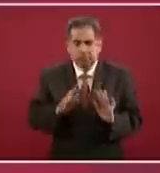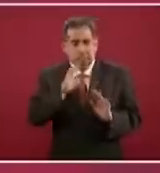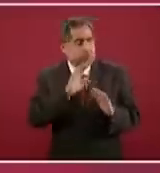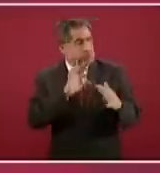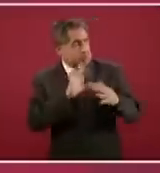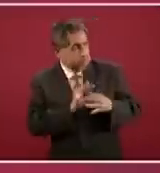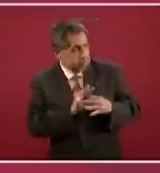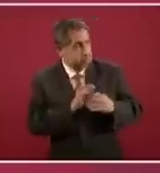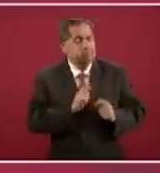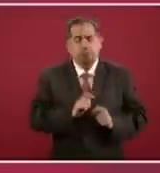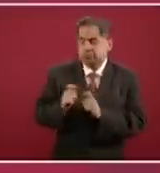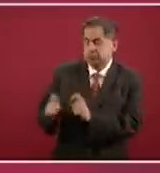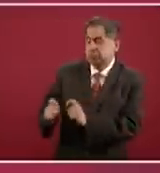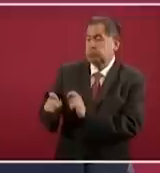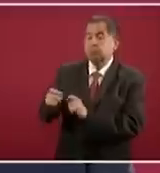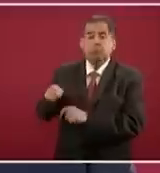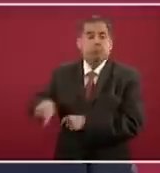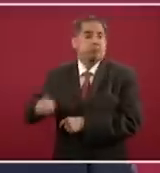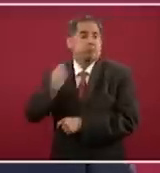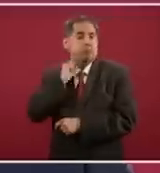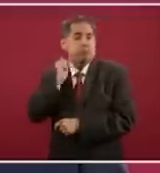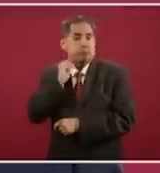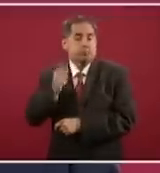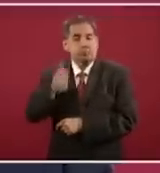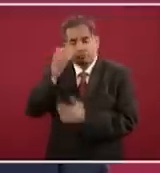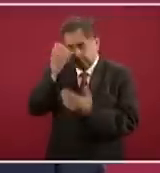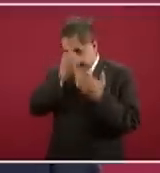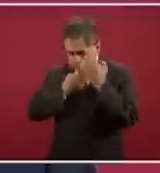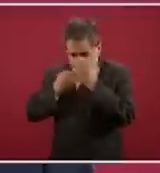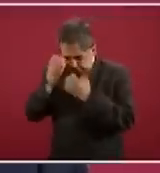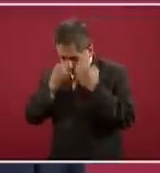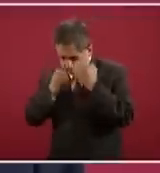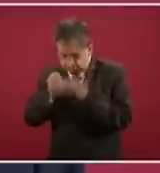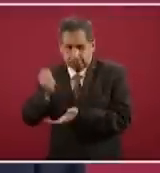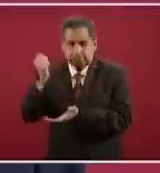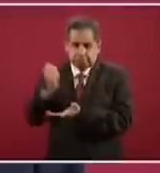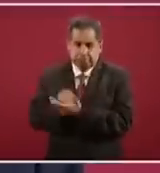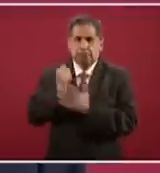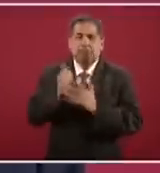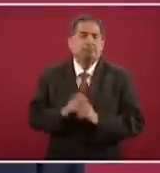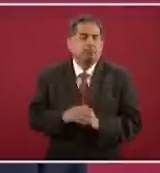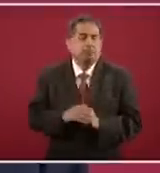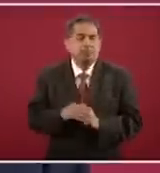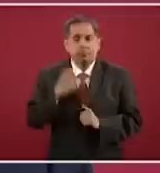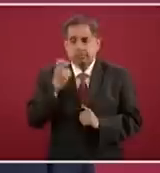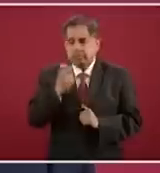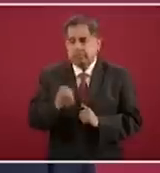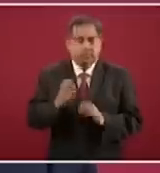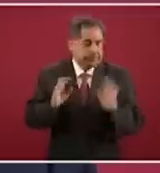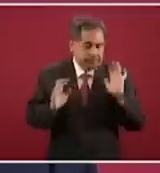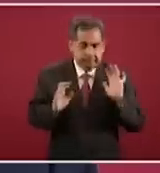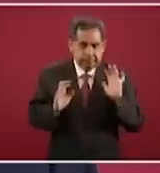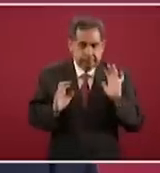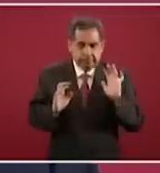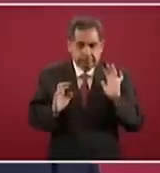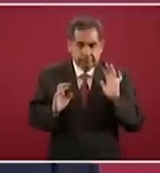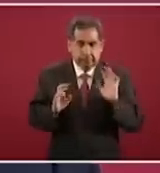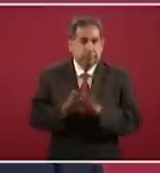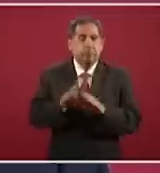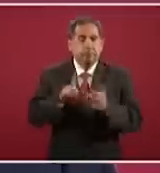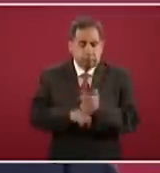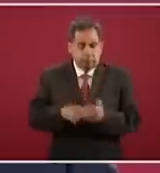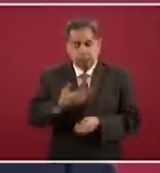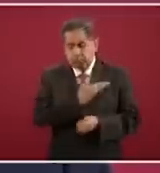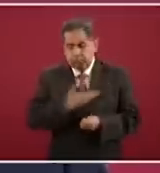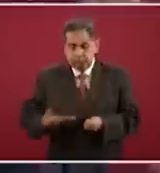conformes, no queremos actuar así. Por eso la instrucción fue, aunque es una facultad del